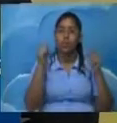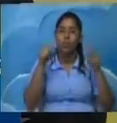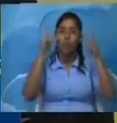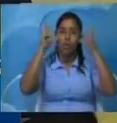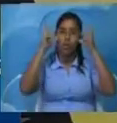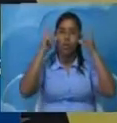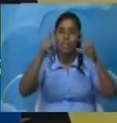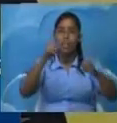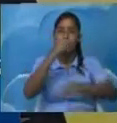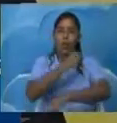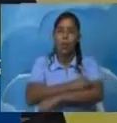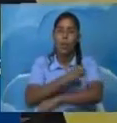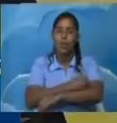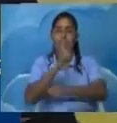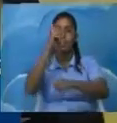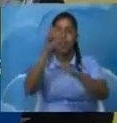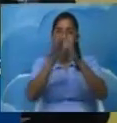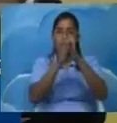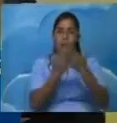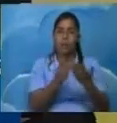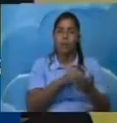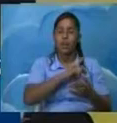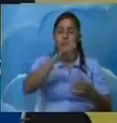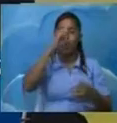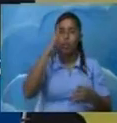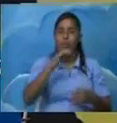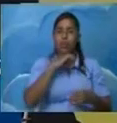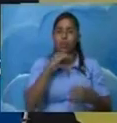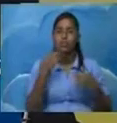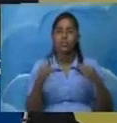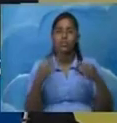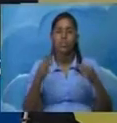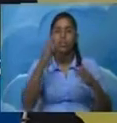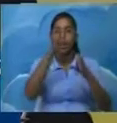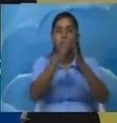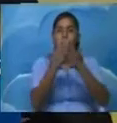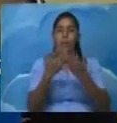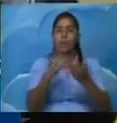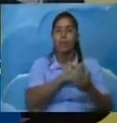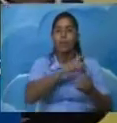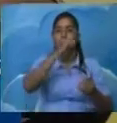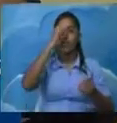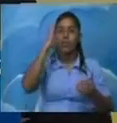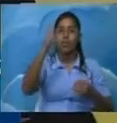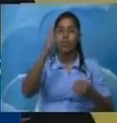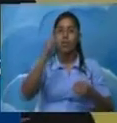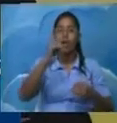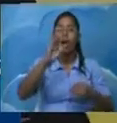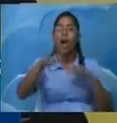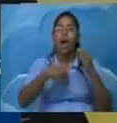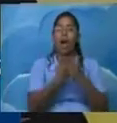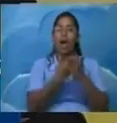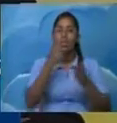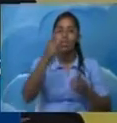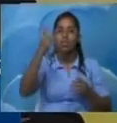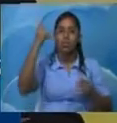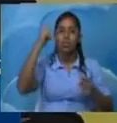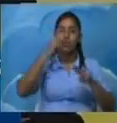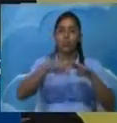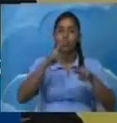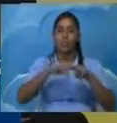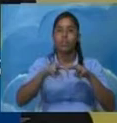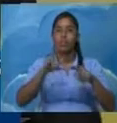y obedecer a la palabra de Dios. Es sencillo la palabra de Dios. Hasta un niño puede guardar